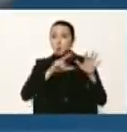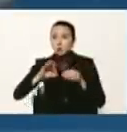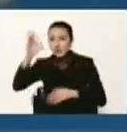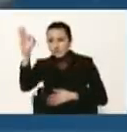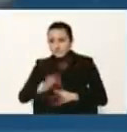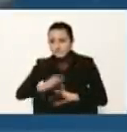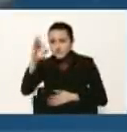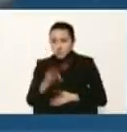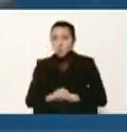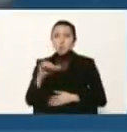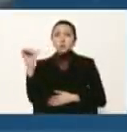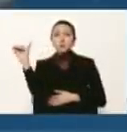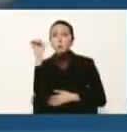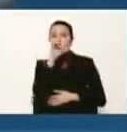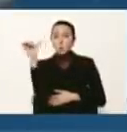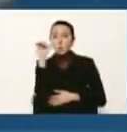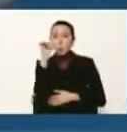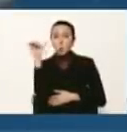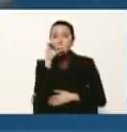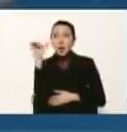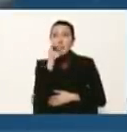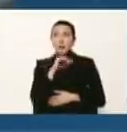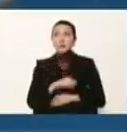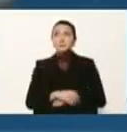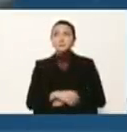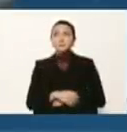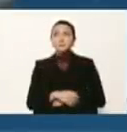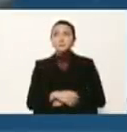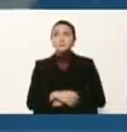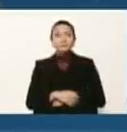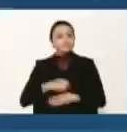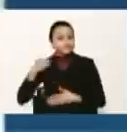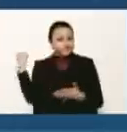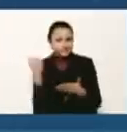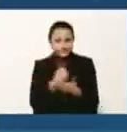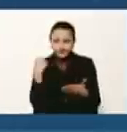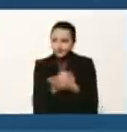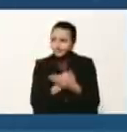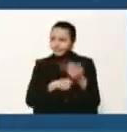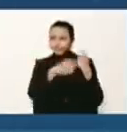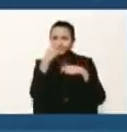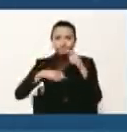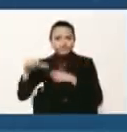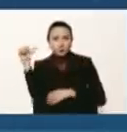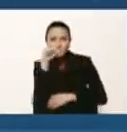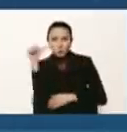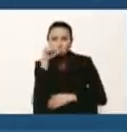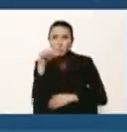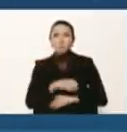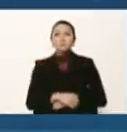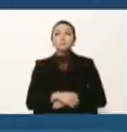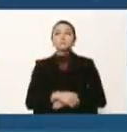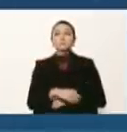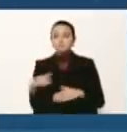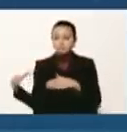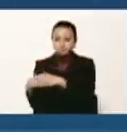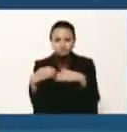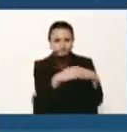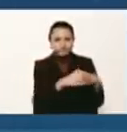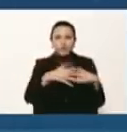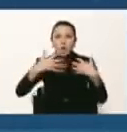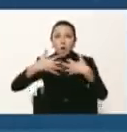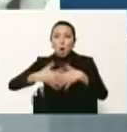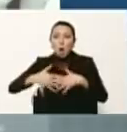80% del incautado a la misma fecha hasta el día de hoy. Una lucha contra el narcotráfico. Y estos delincuentes tenían un